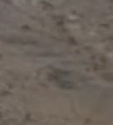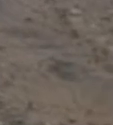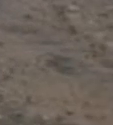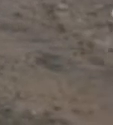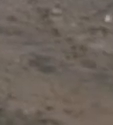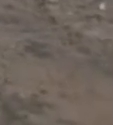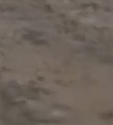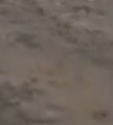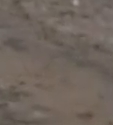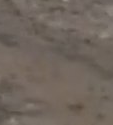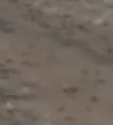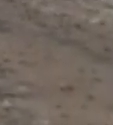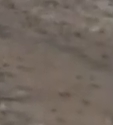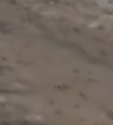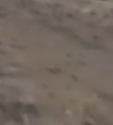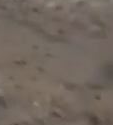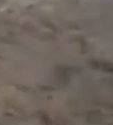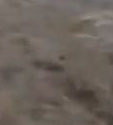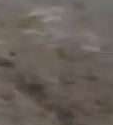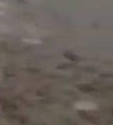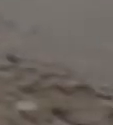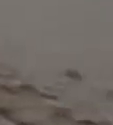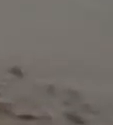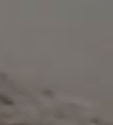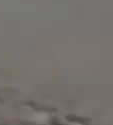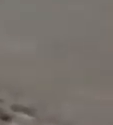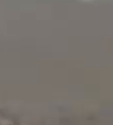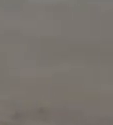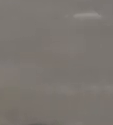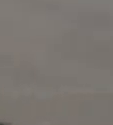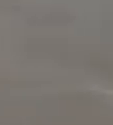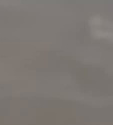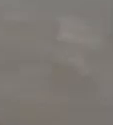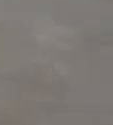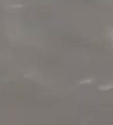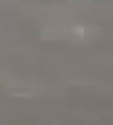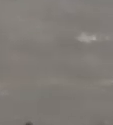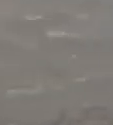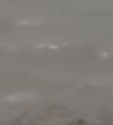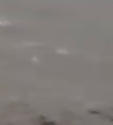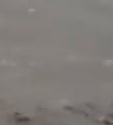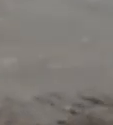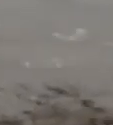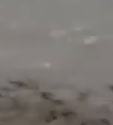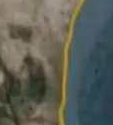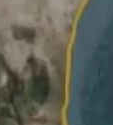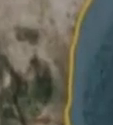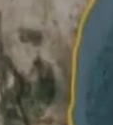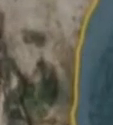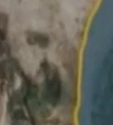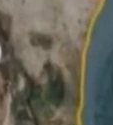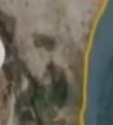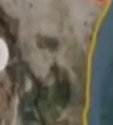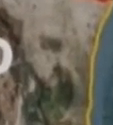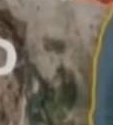comienza y se juntan las aguas del río Bravo con las del Golfo de México, uno no se siente en una frontera. Voy a